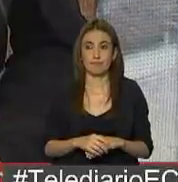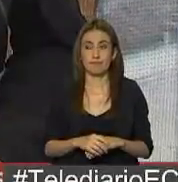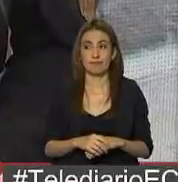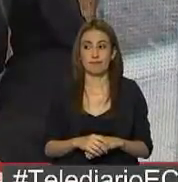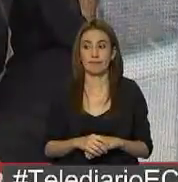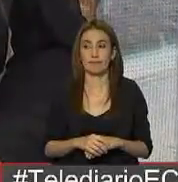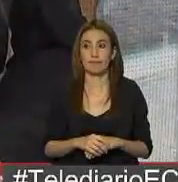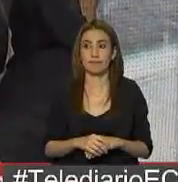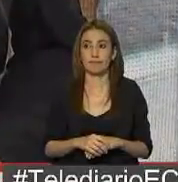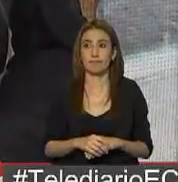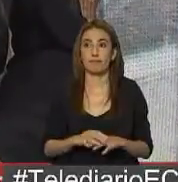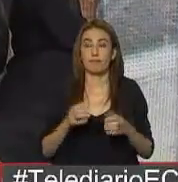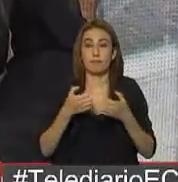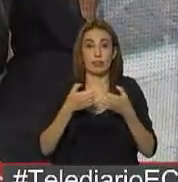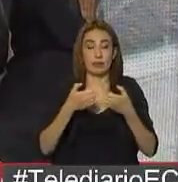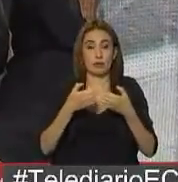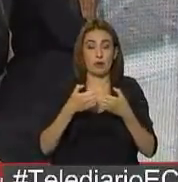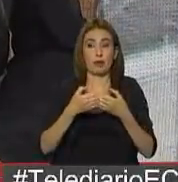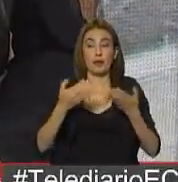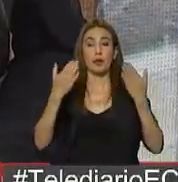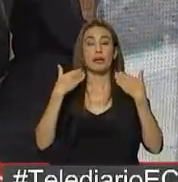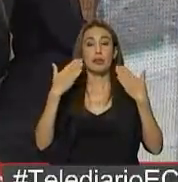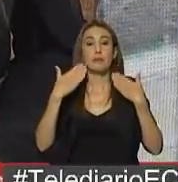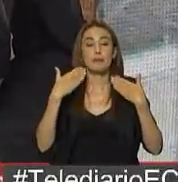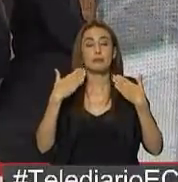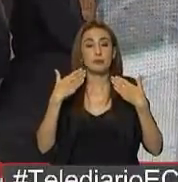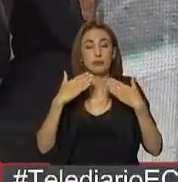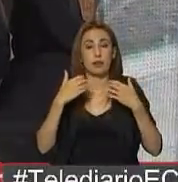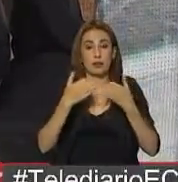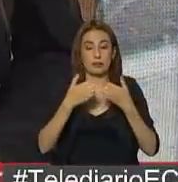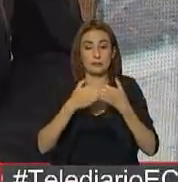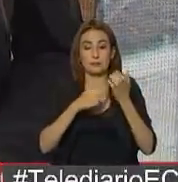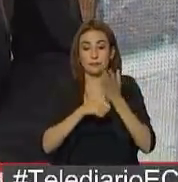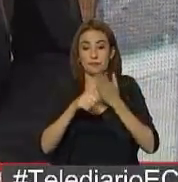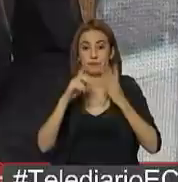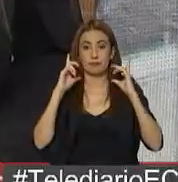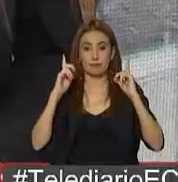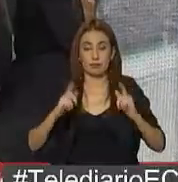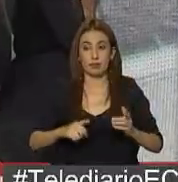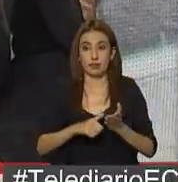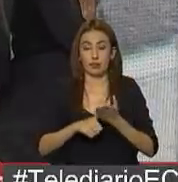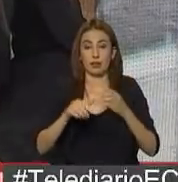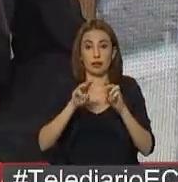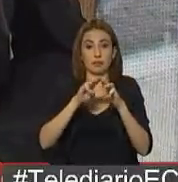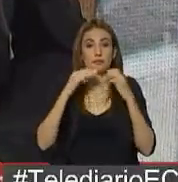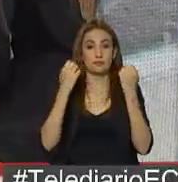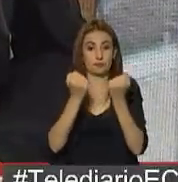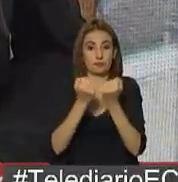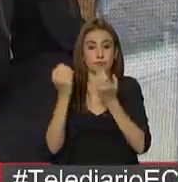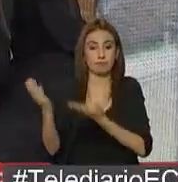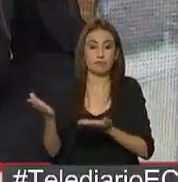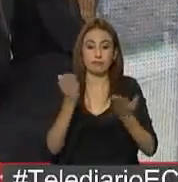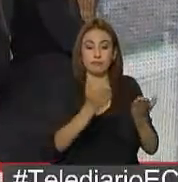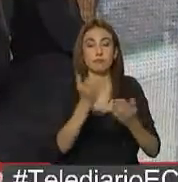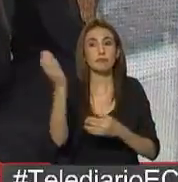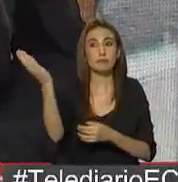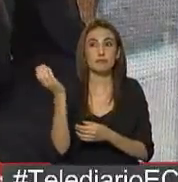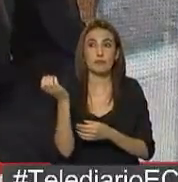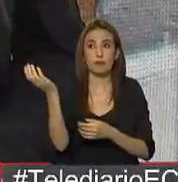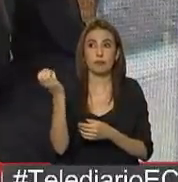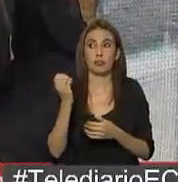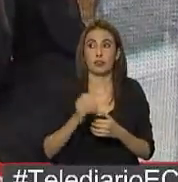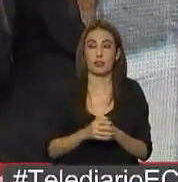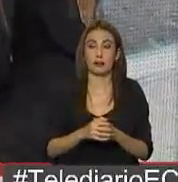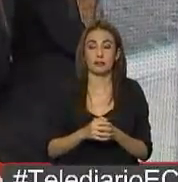En Guayaquil, equipos del Ministerio de Inclusión Económica y Social y el Ministerio de Salud monitorean de manera a los beneficiarios del bono Joaquín Gallegos